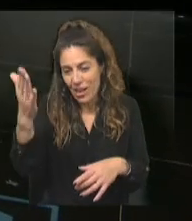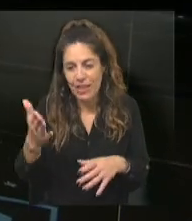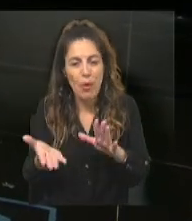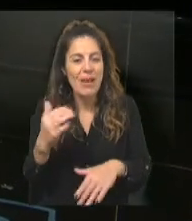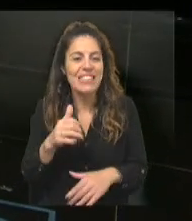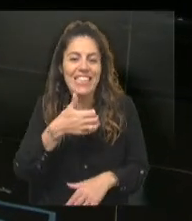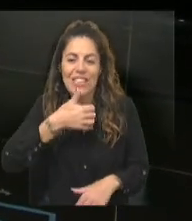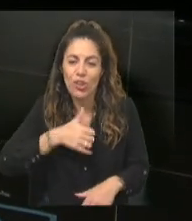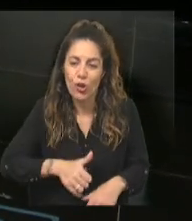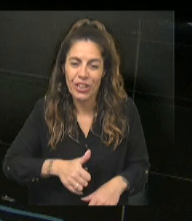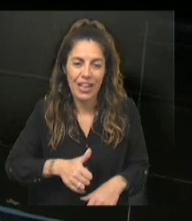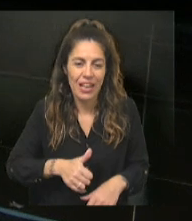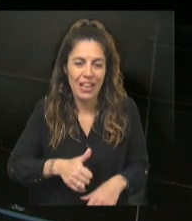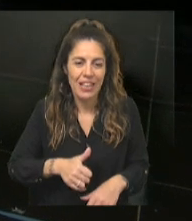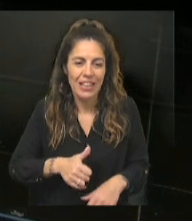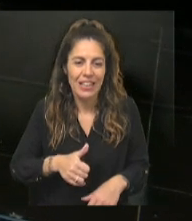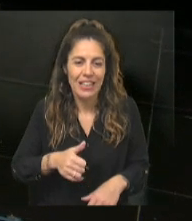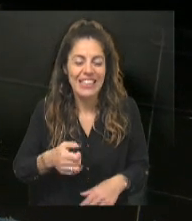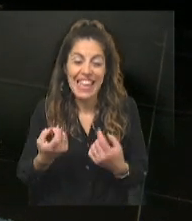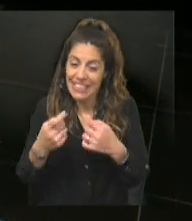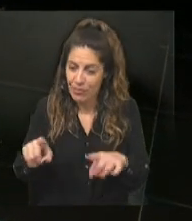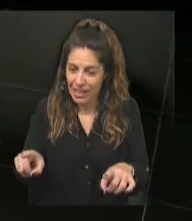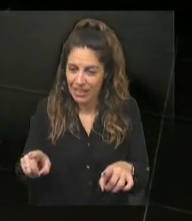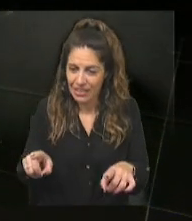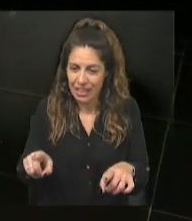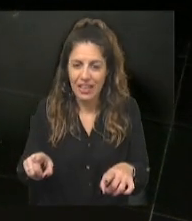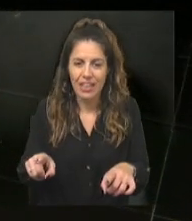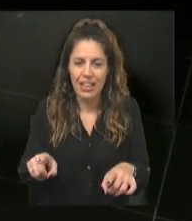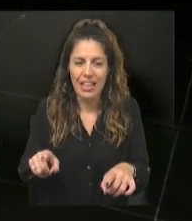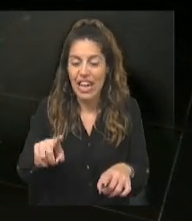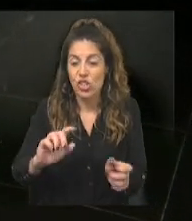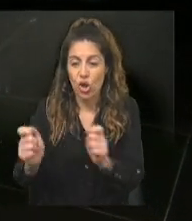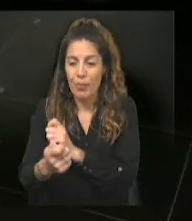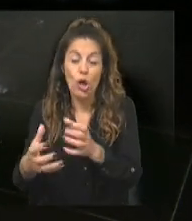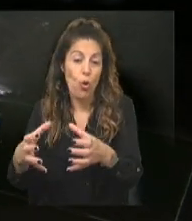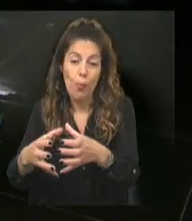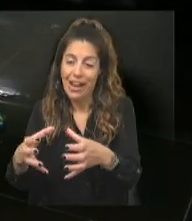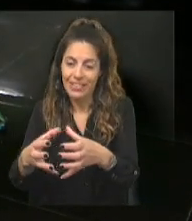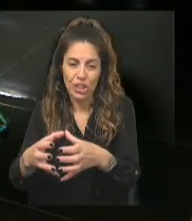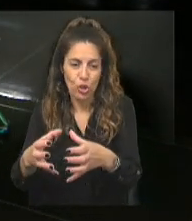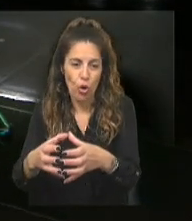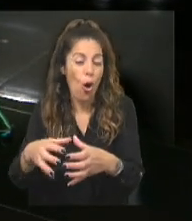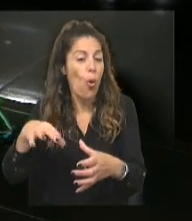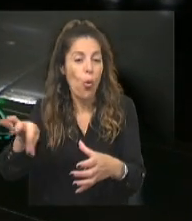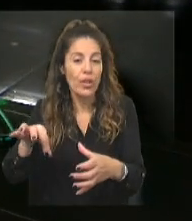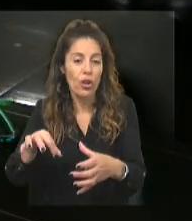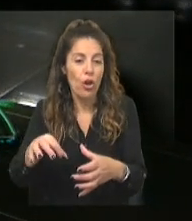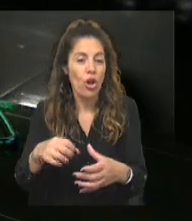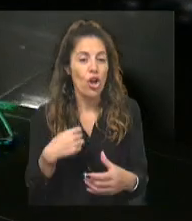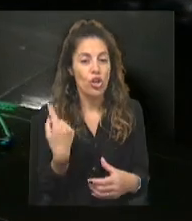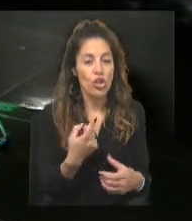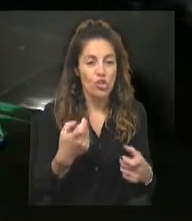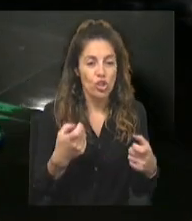y eh el espíritu es diferente No de hecho se convirtió en un partido eh nosotros la